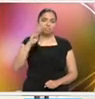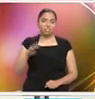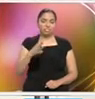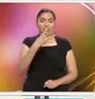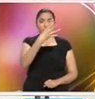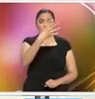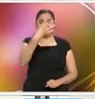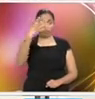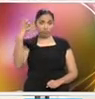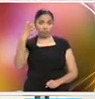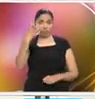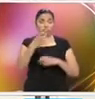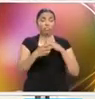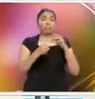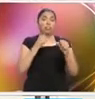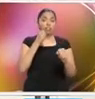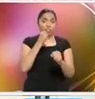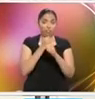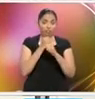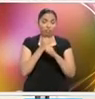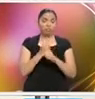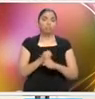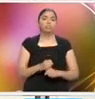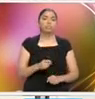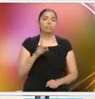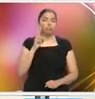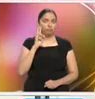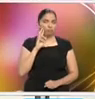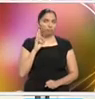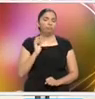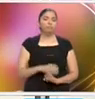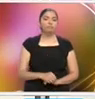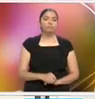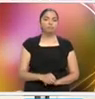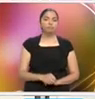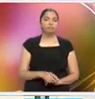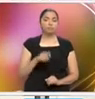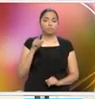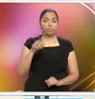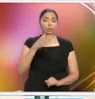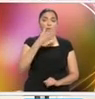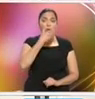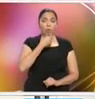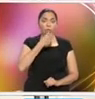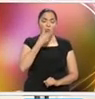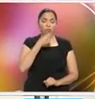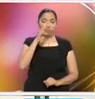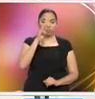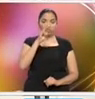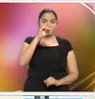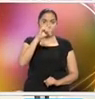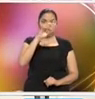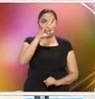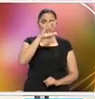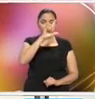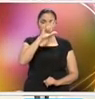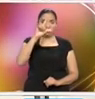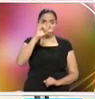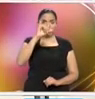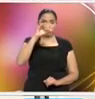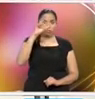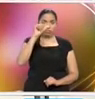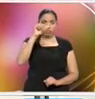número 400. Y curiosamente, él que es el escritor más leído y el dramaturgo más representado alrededor del